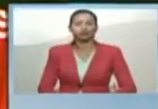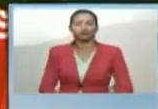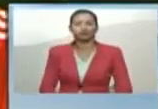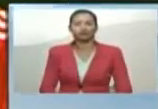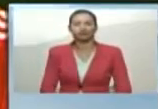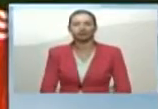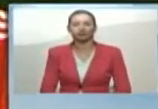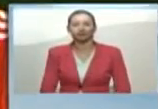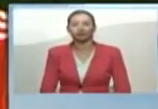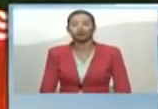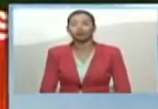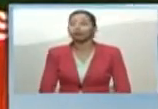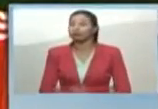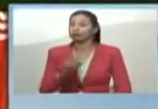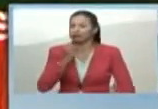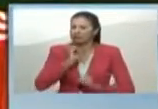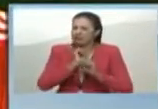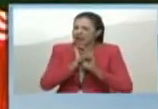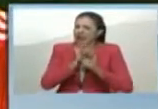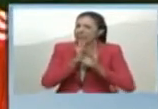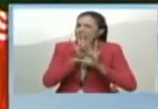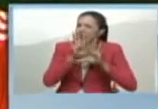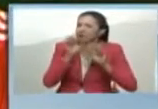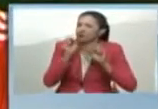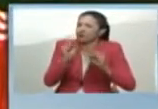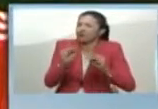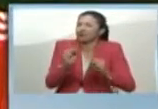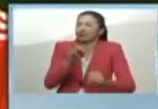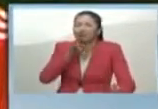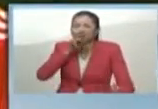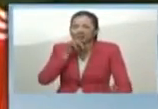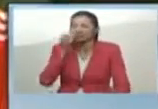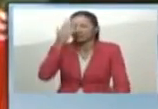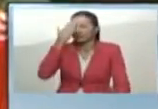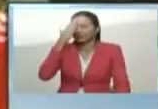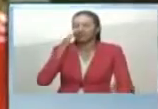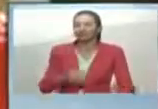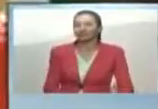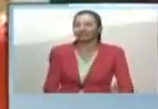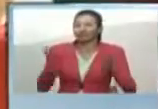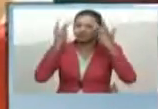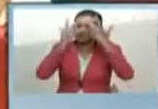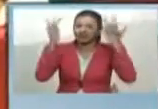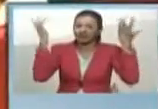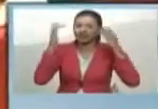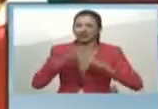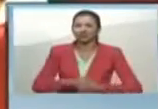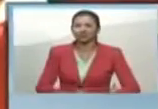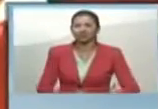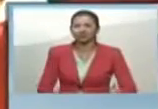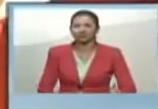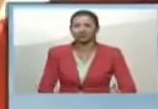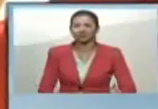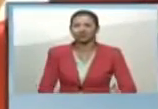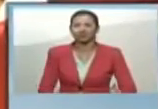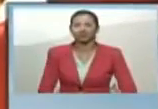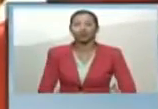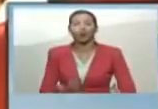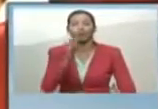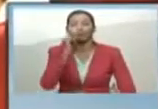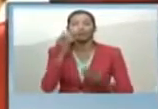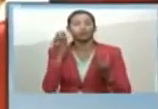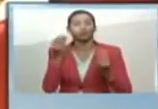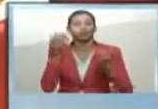a veces crudas. Lo conocemos bien, muy inteligente, un hombre muy